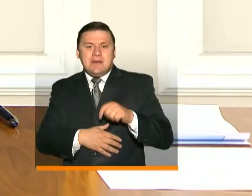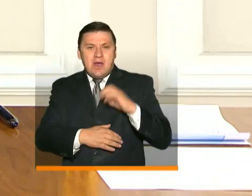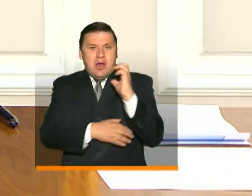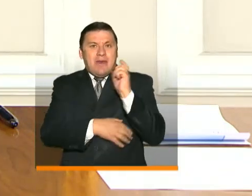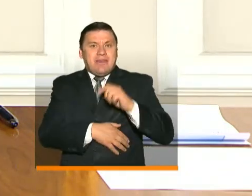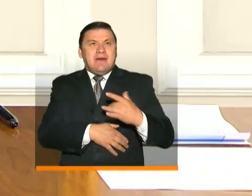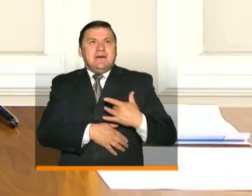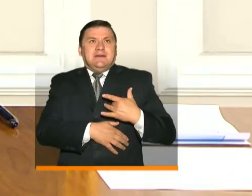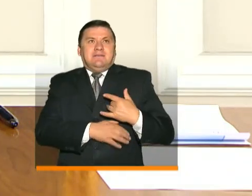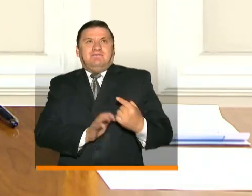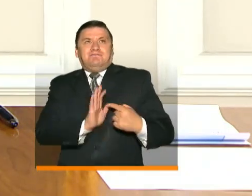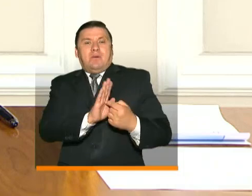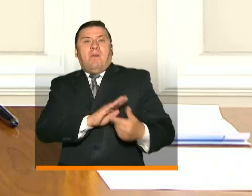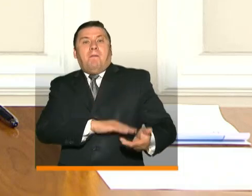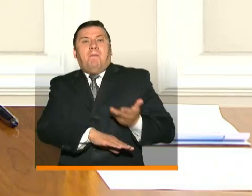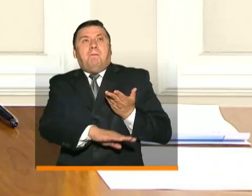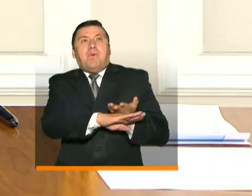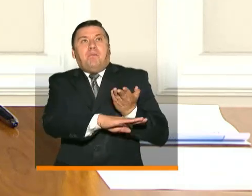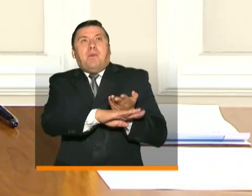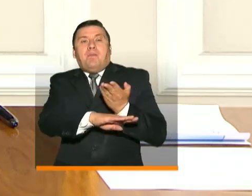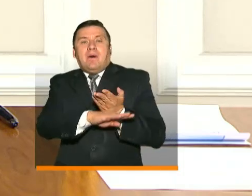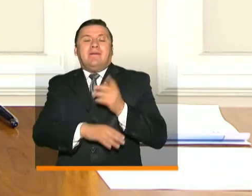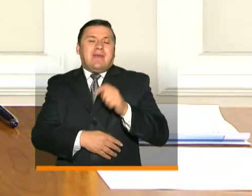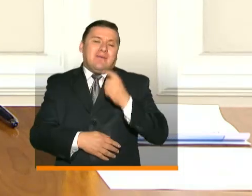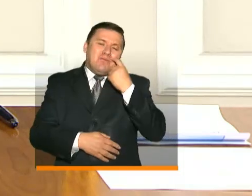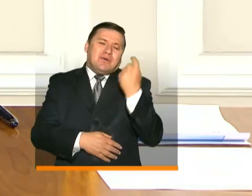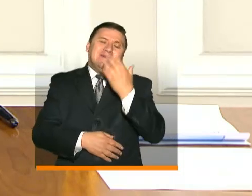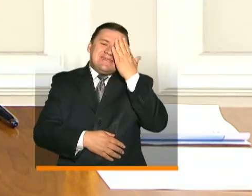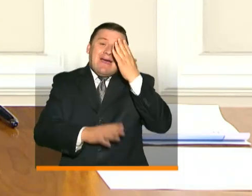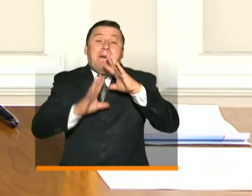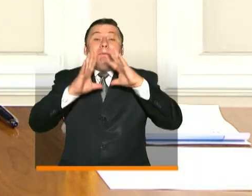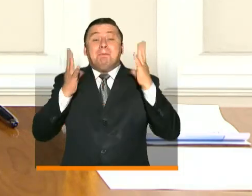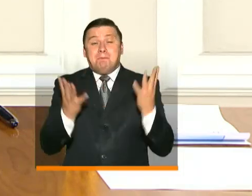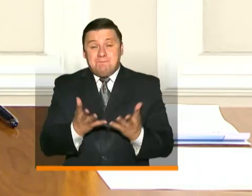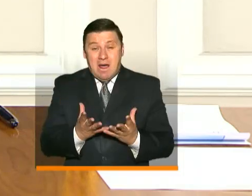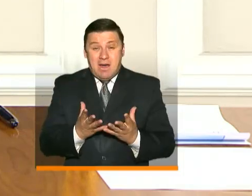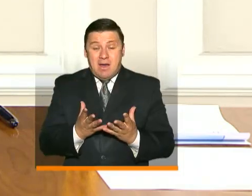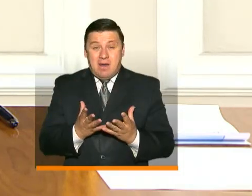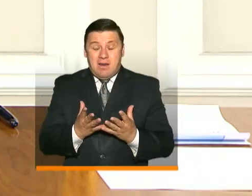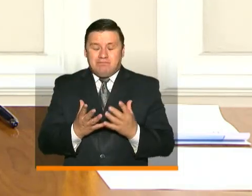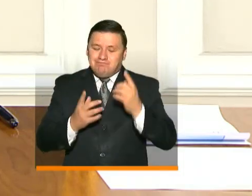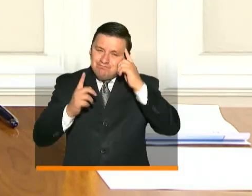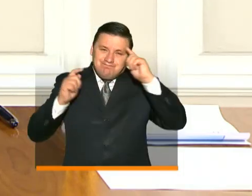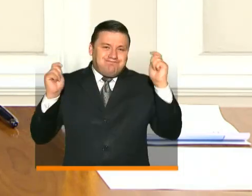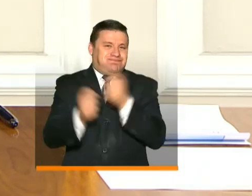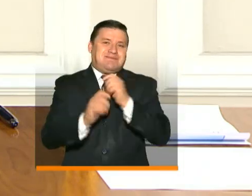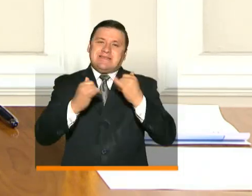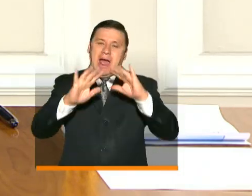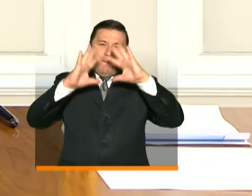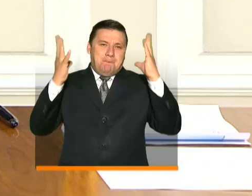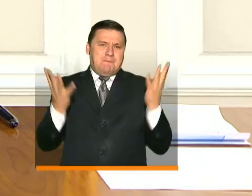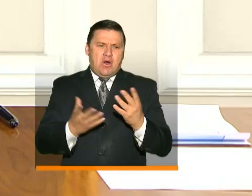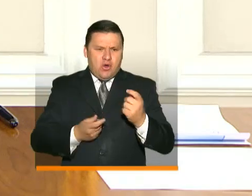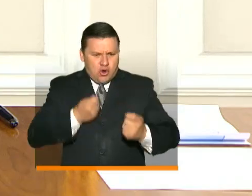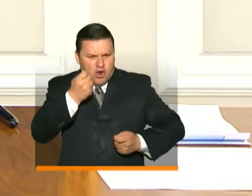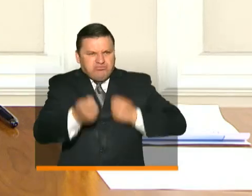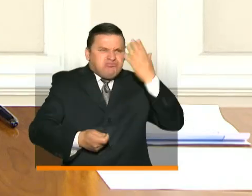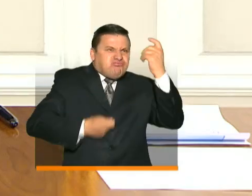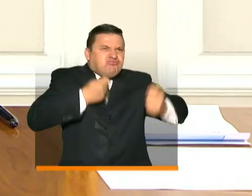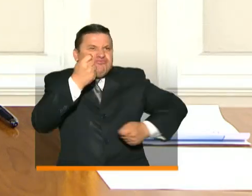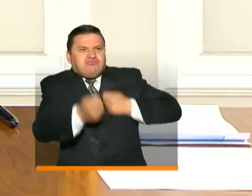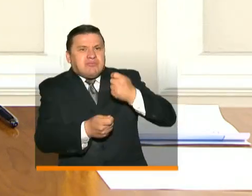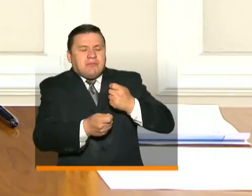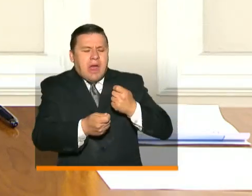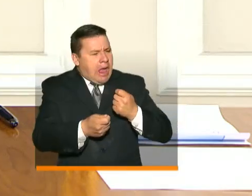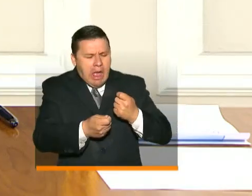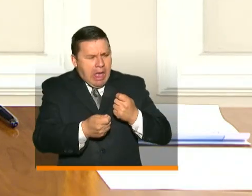en la formulación de propuestas, porque tenemos claro que el mundo ha cambiado con relación al comercio producto del